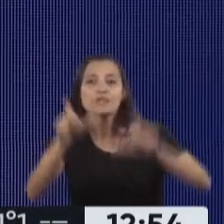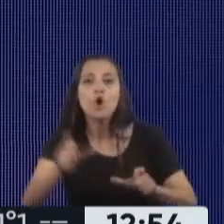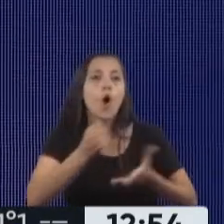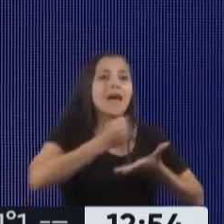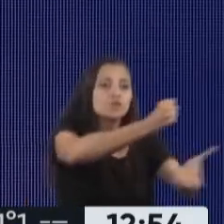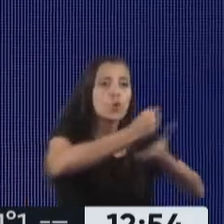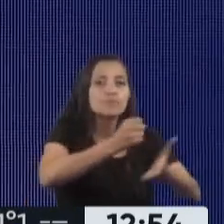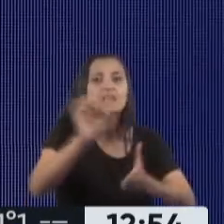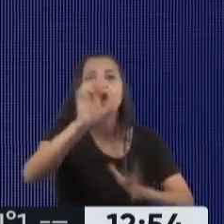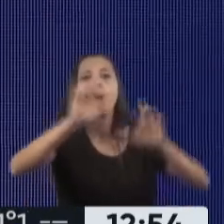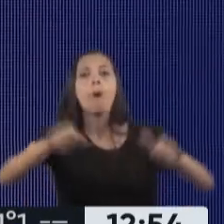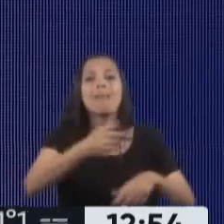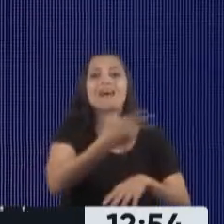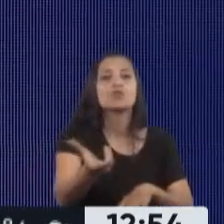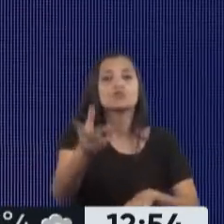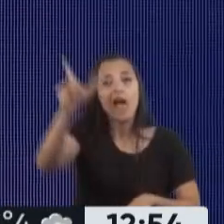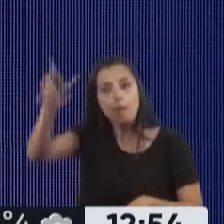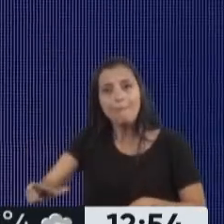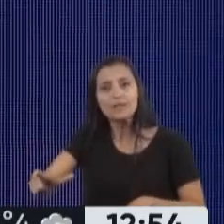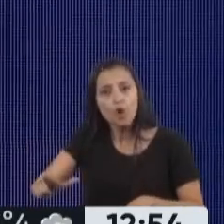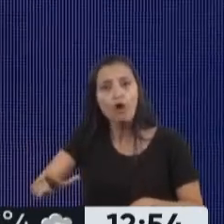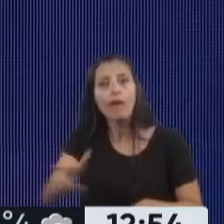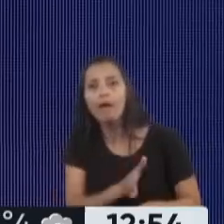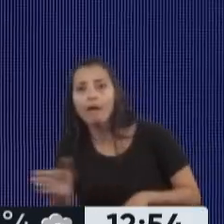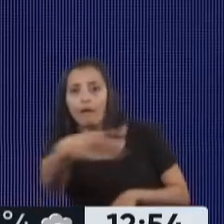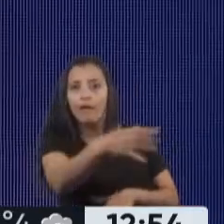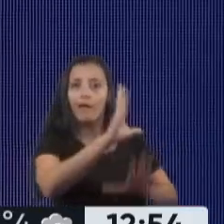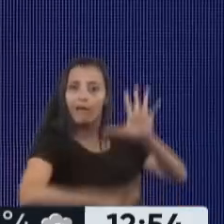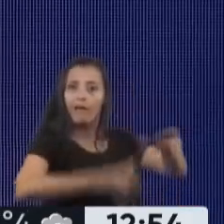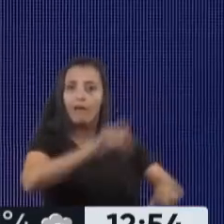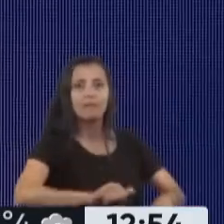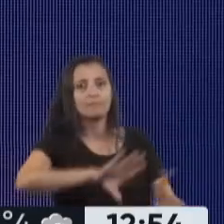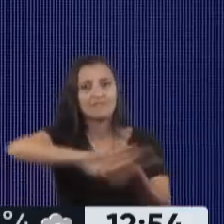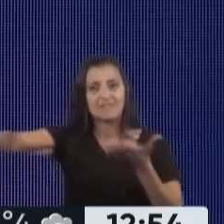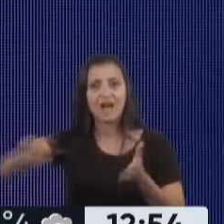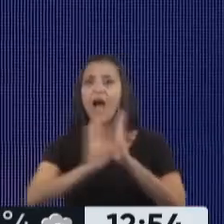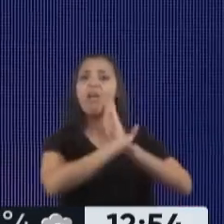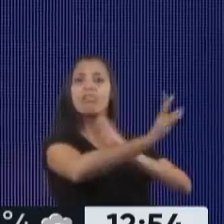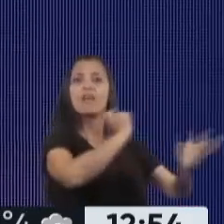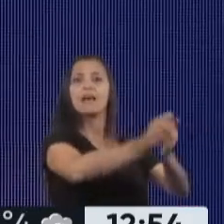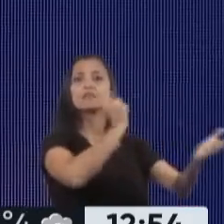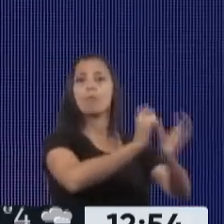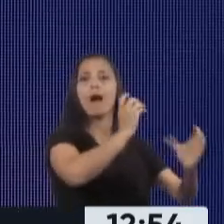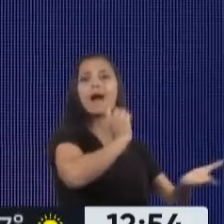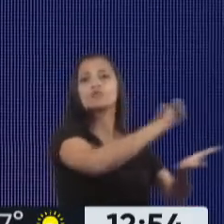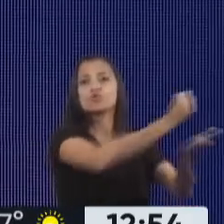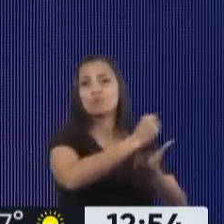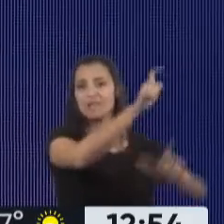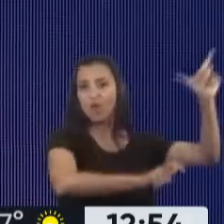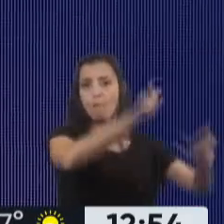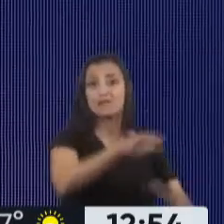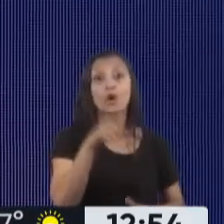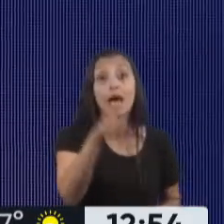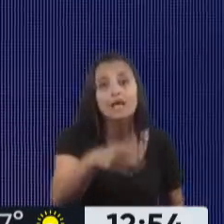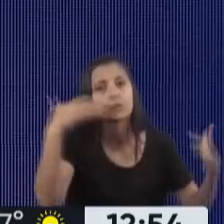decir, sacar del medio a los gerentes de la pobreza. Esta fue una de las batallas